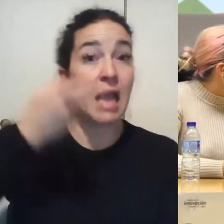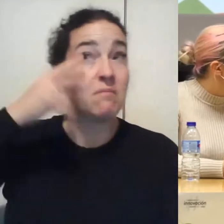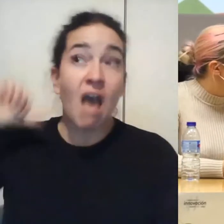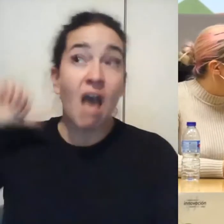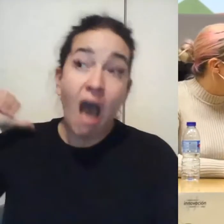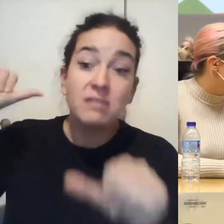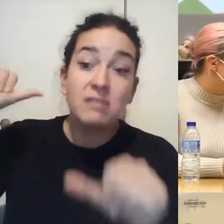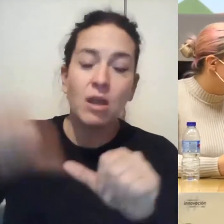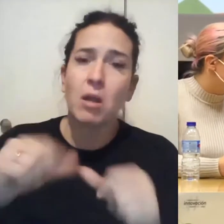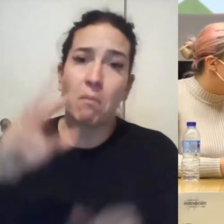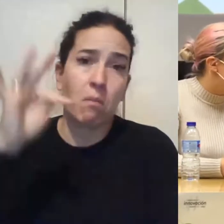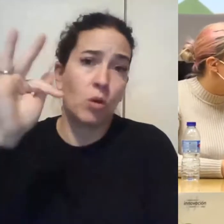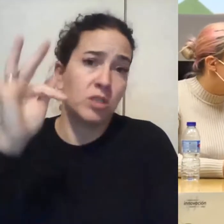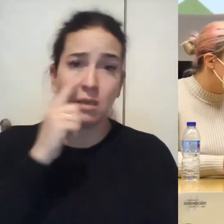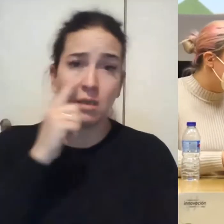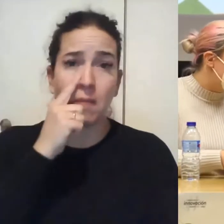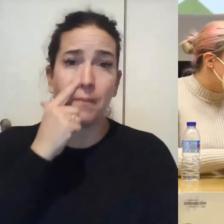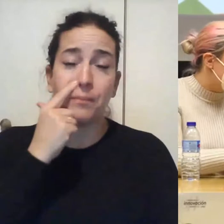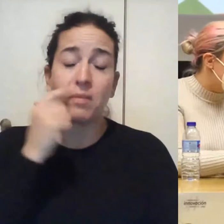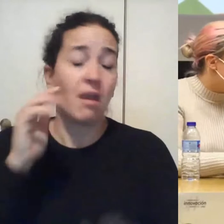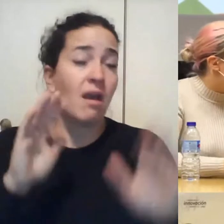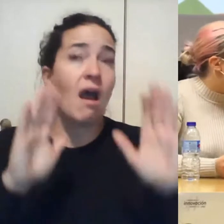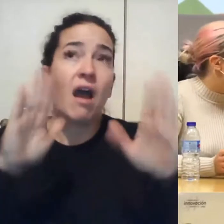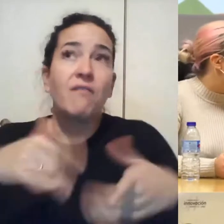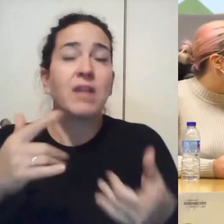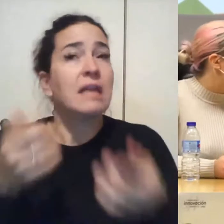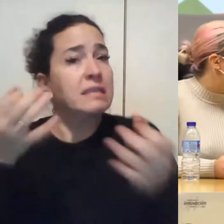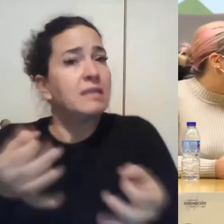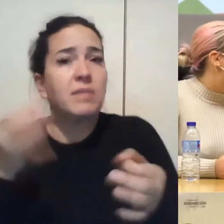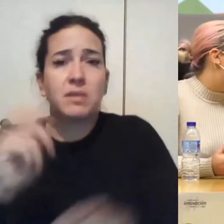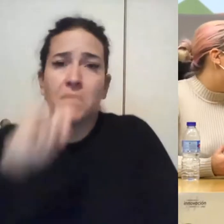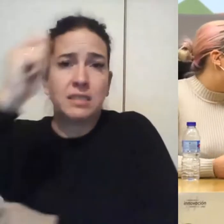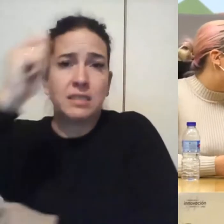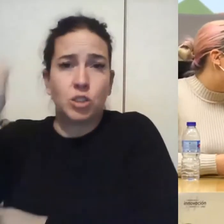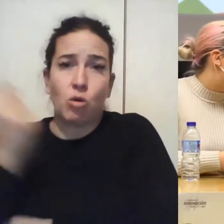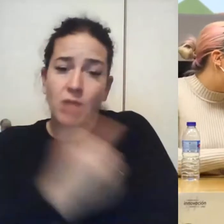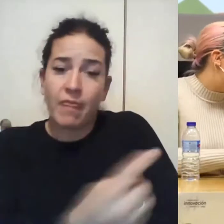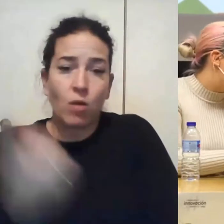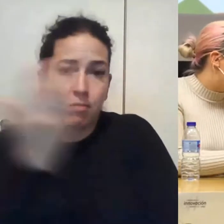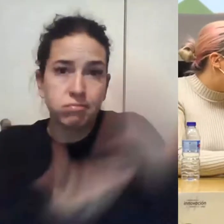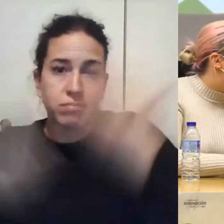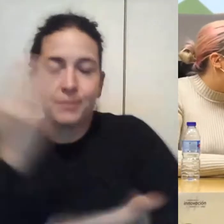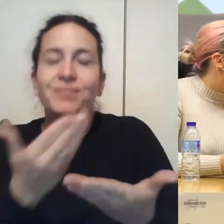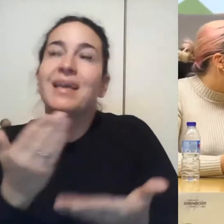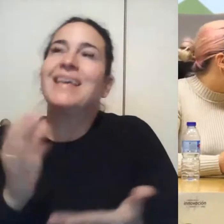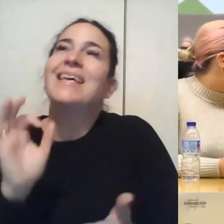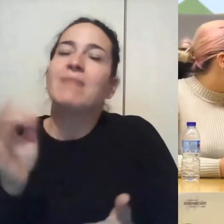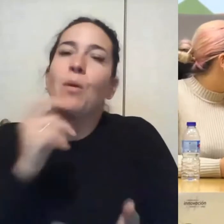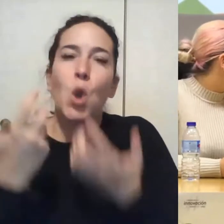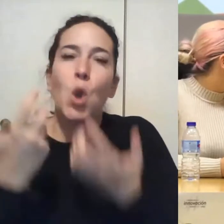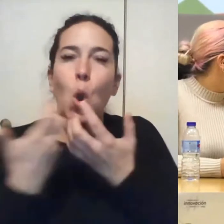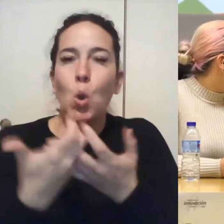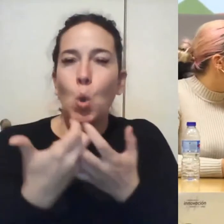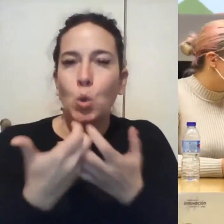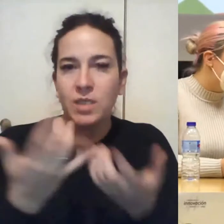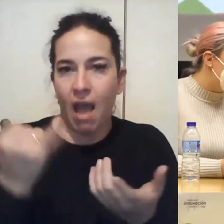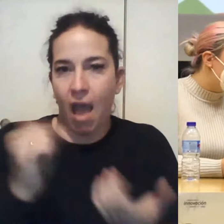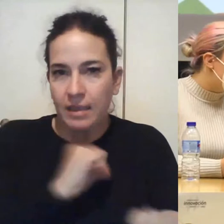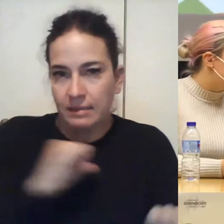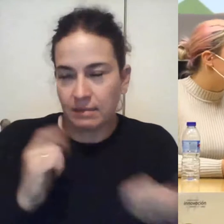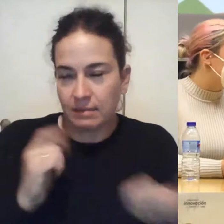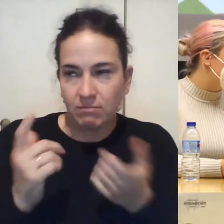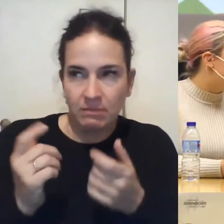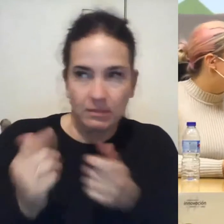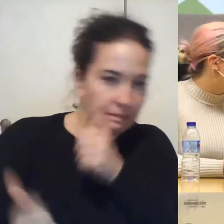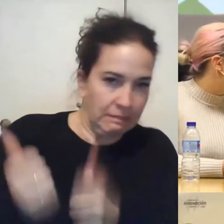bastante positiva, porque al final han sabido sacar lo mejor de cada uno, a pesar de esas pequeñas luchas internas que luego ellos puedan tener. El trabajo y